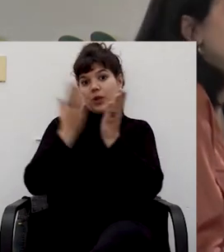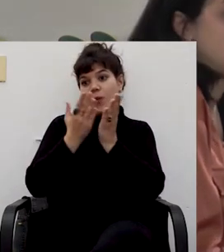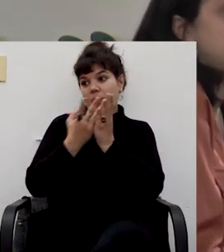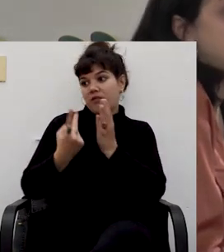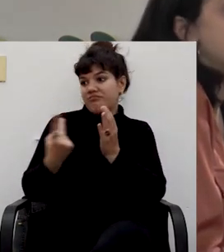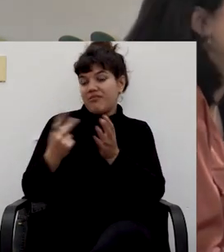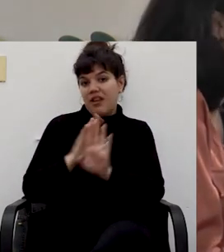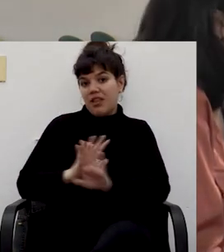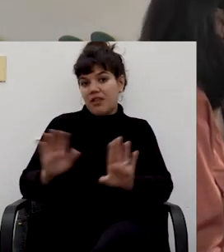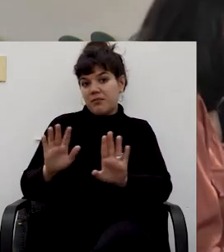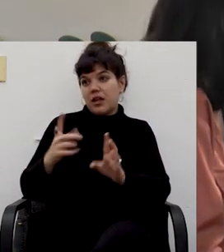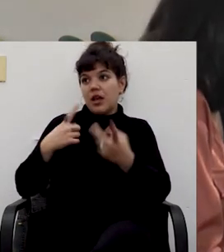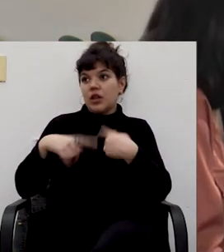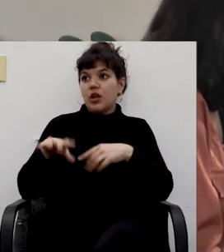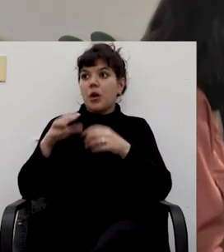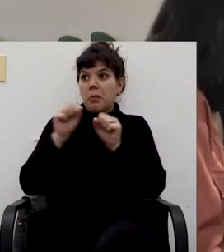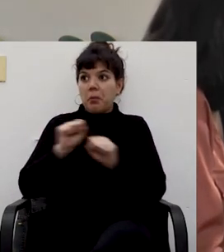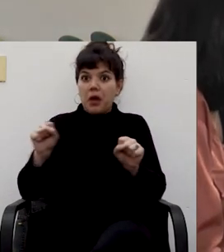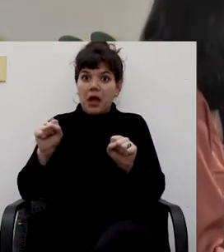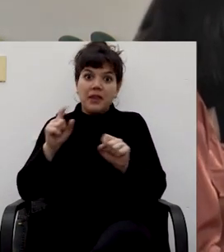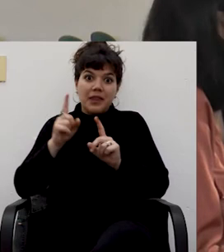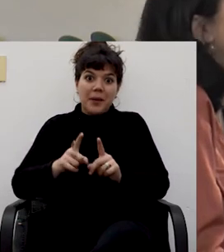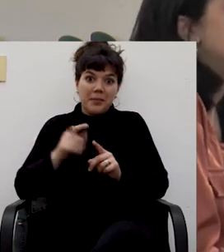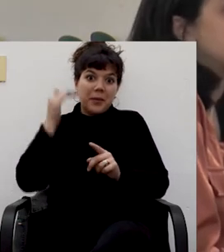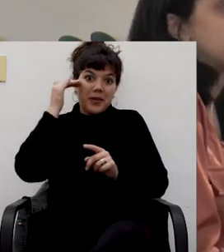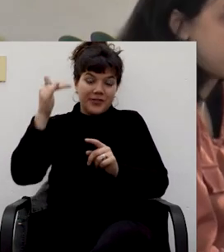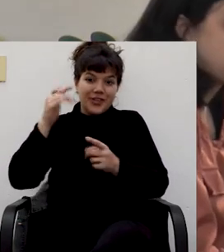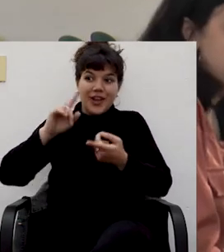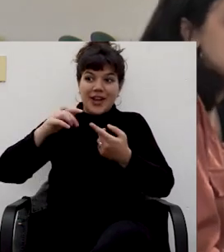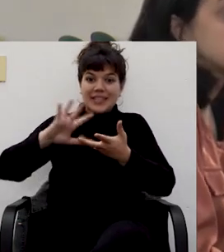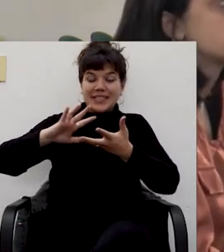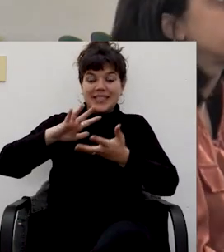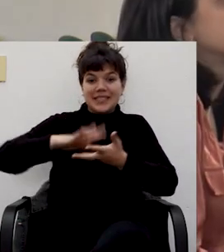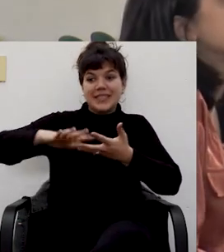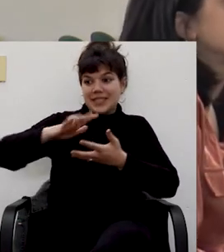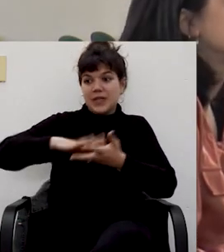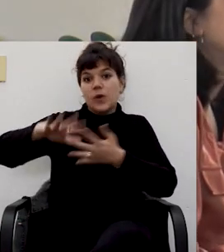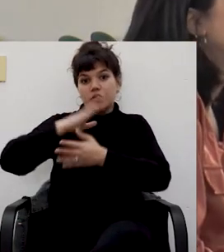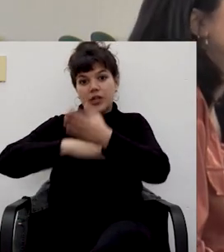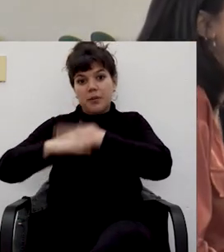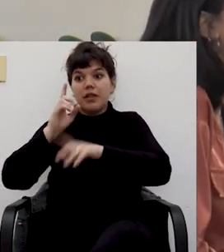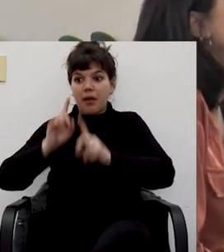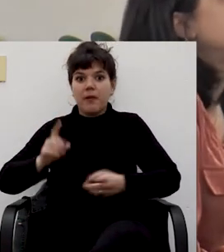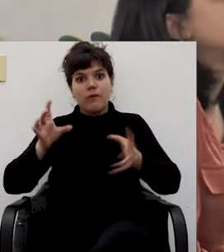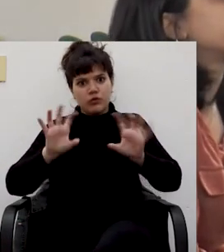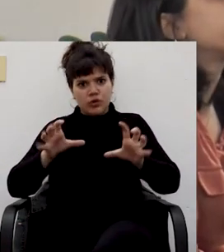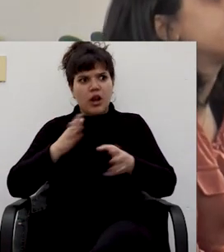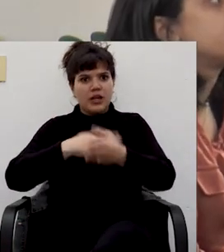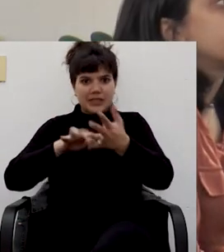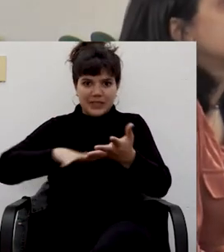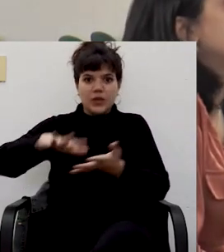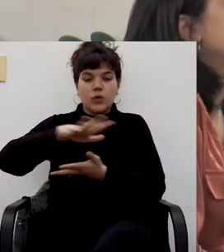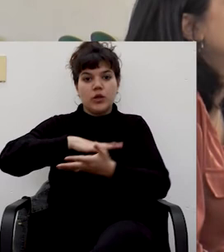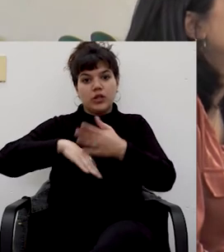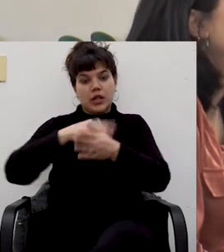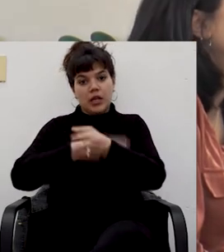en cuenta que pueden haber docentes en situación de discapacidad, que pueden haber trabajadores y funcionarios en situación de discapacidad y